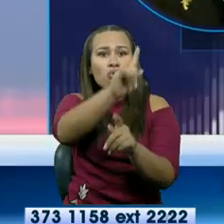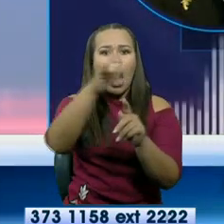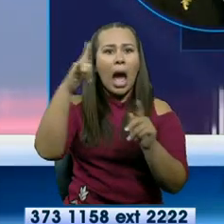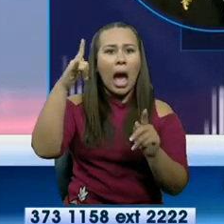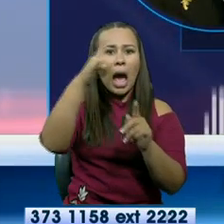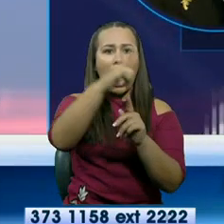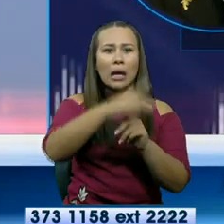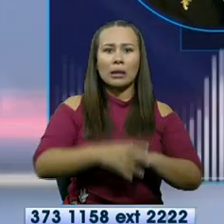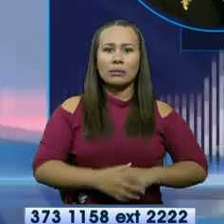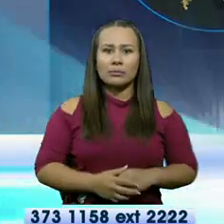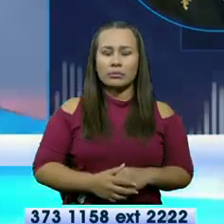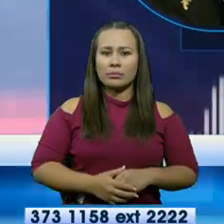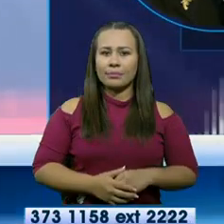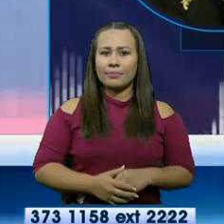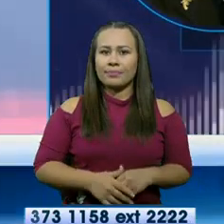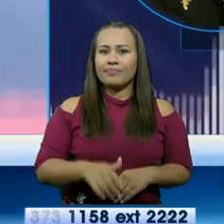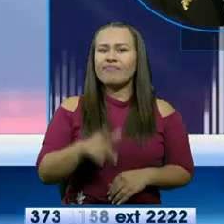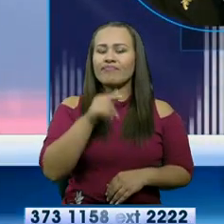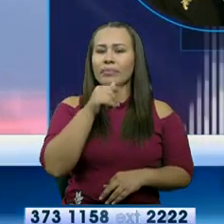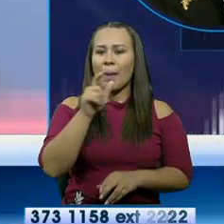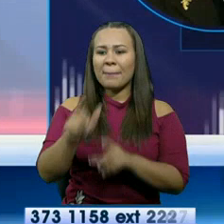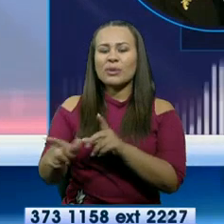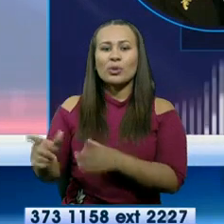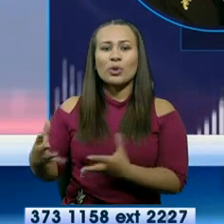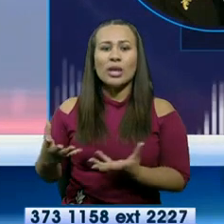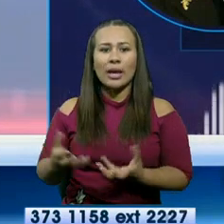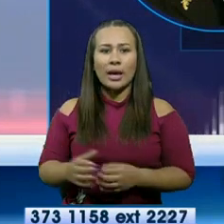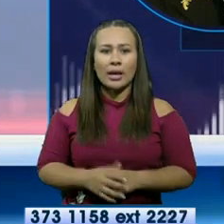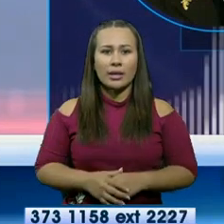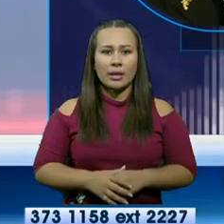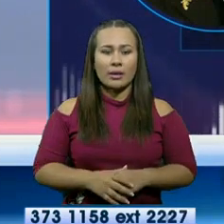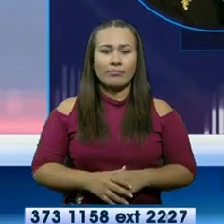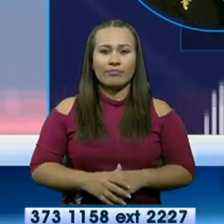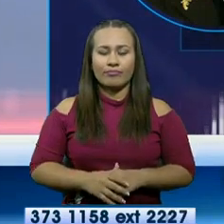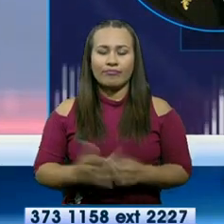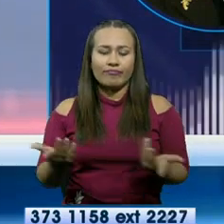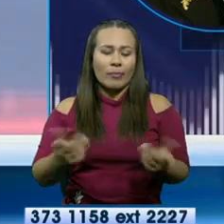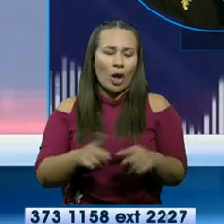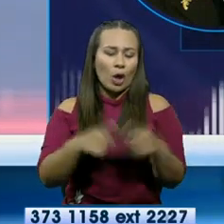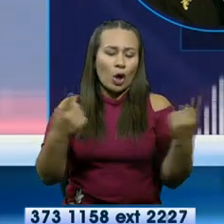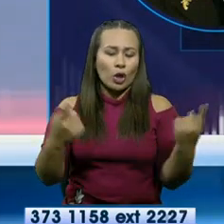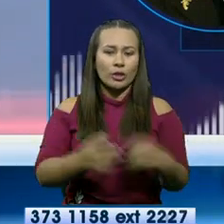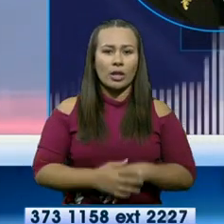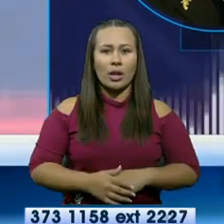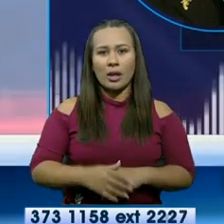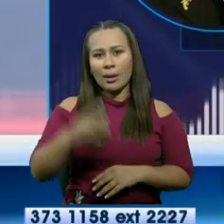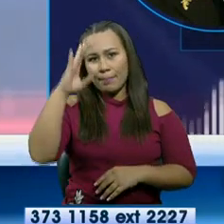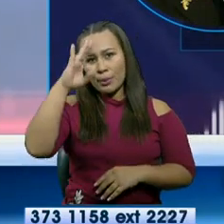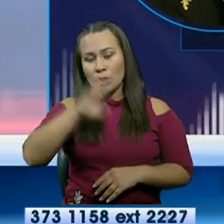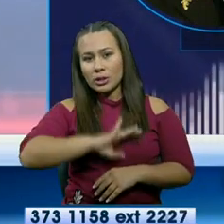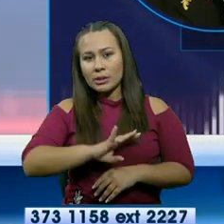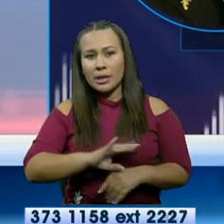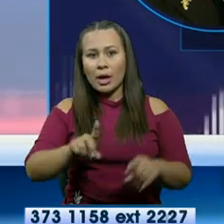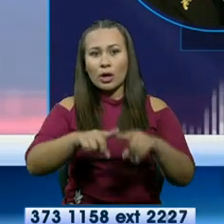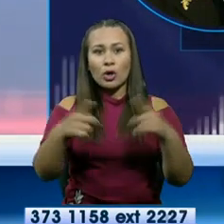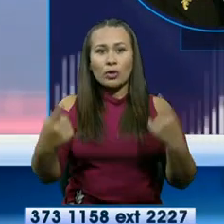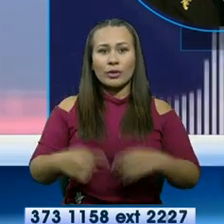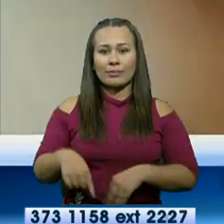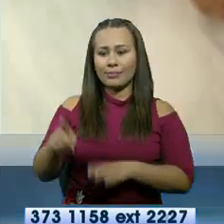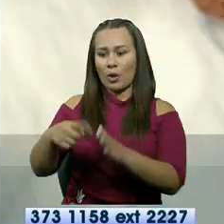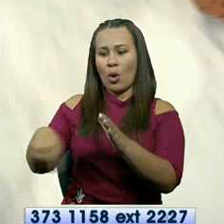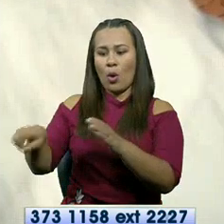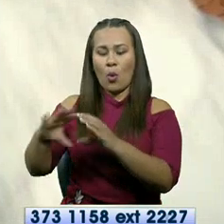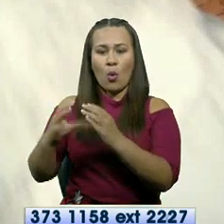las acciones delictivas de integrantes del grupo armado organizado residual identificado como Oliver